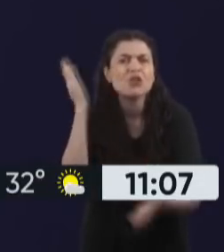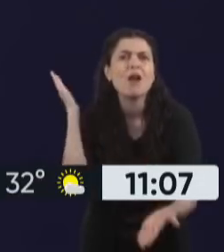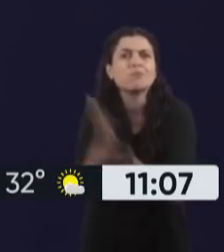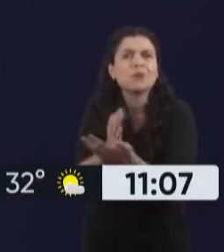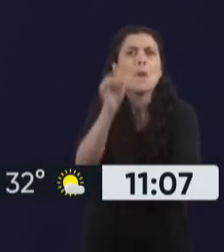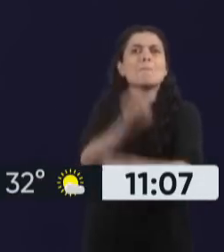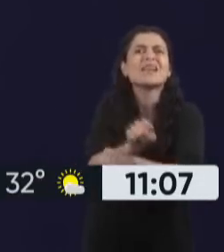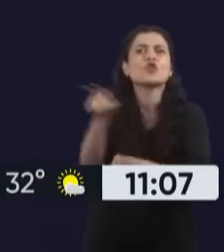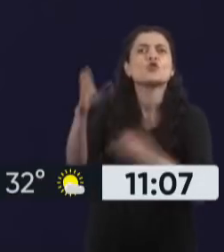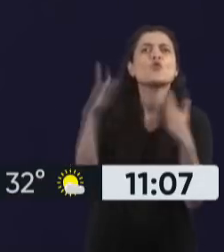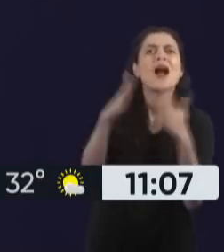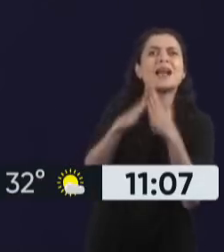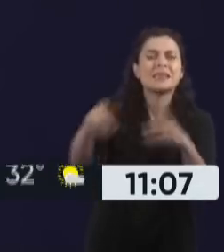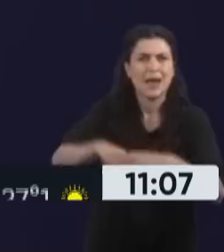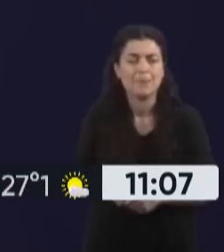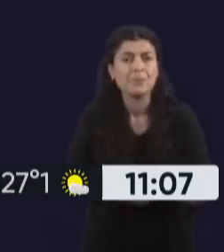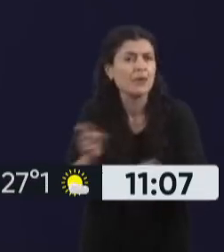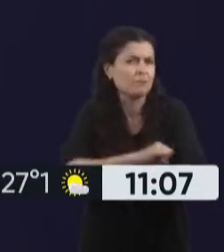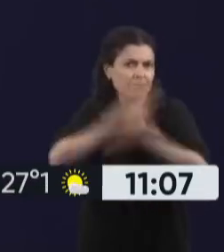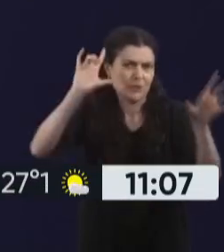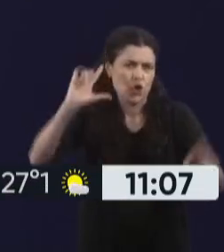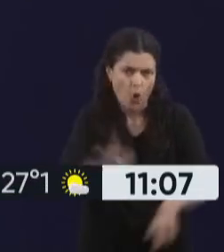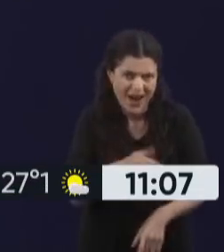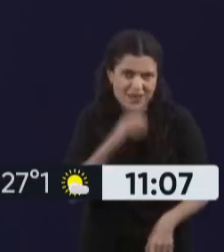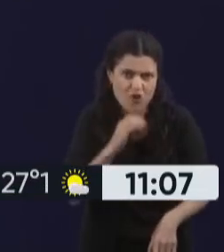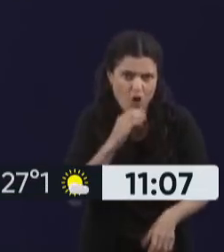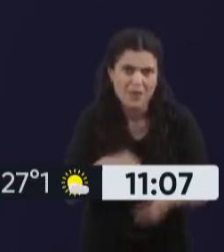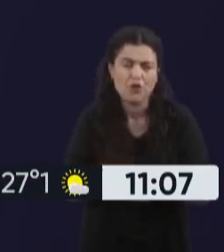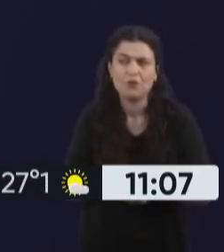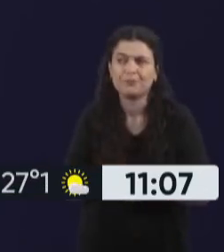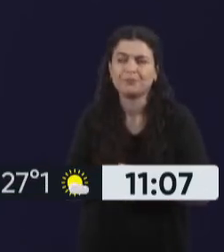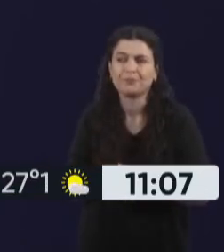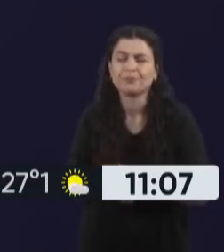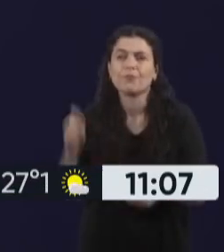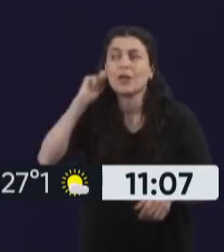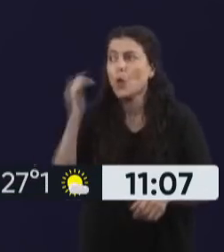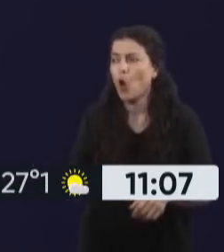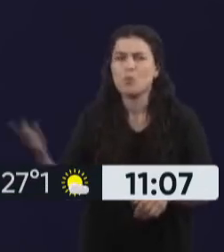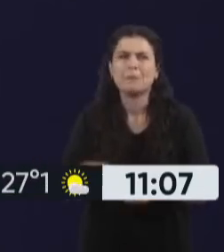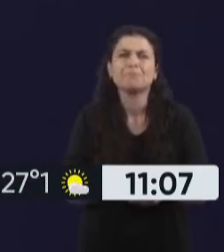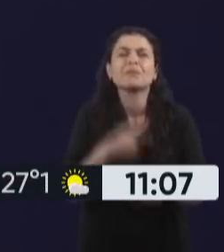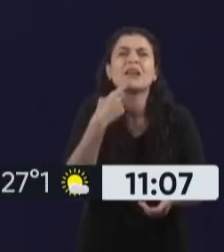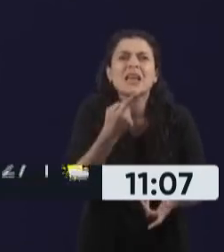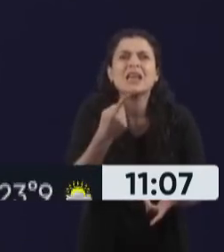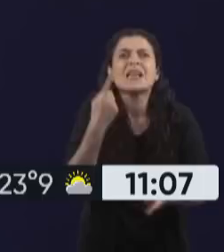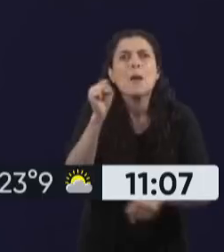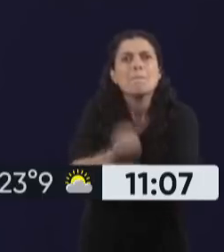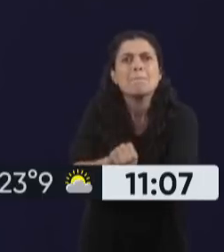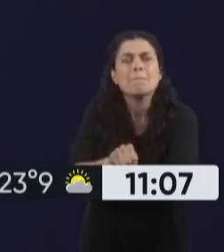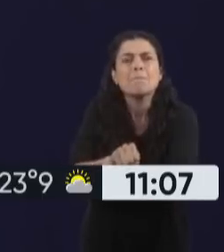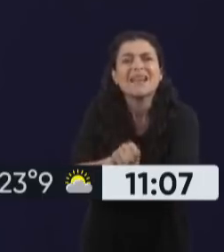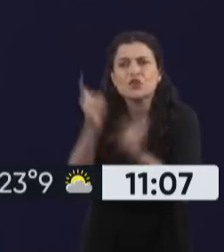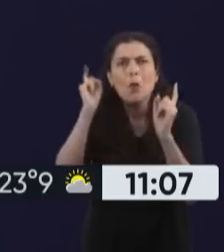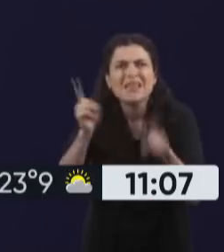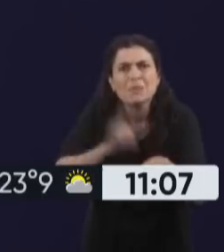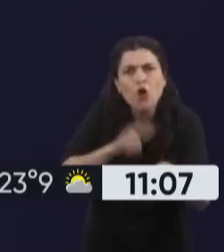domiciliaria, pero lo más increíble de todo es que la pensión la obtuvo en un tiempo